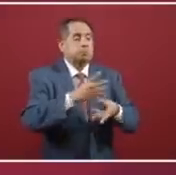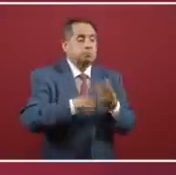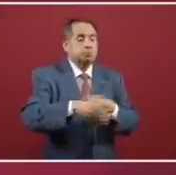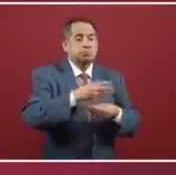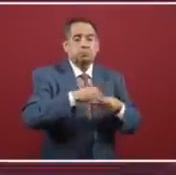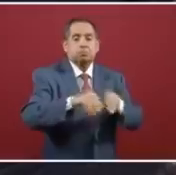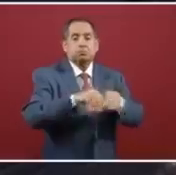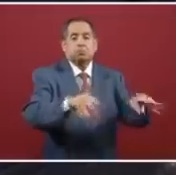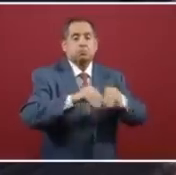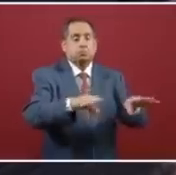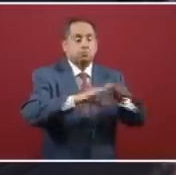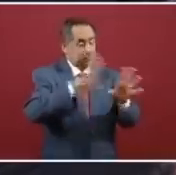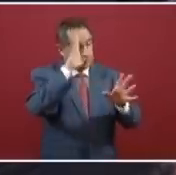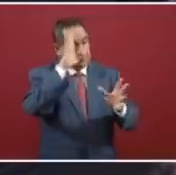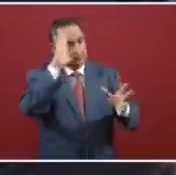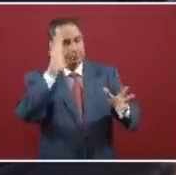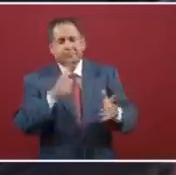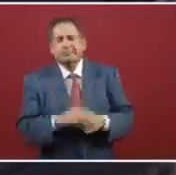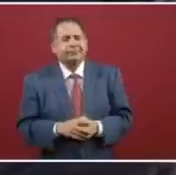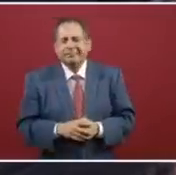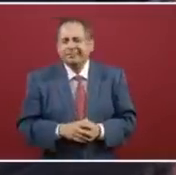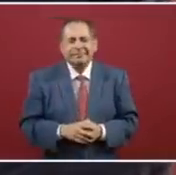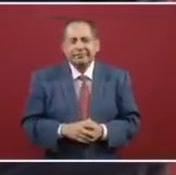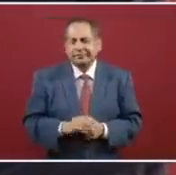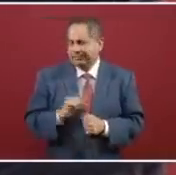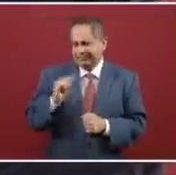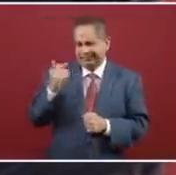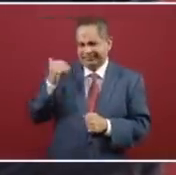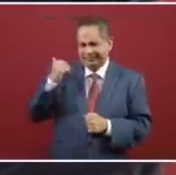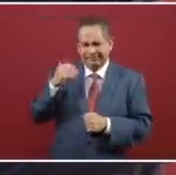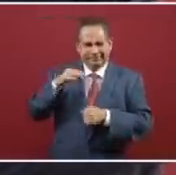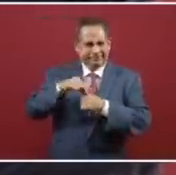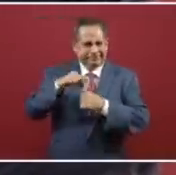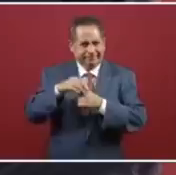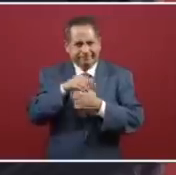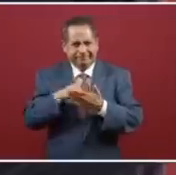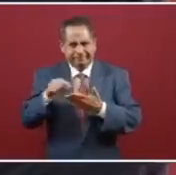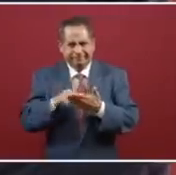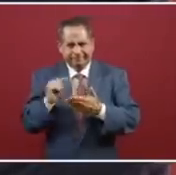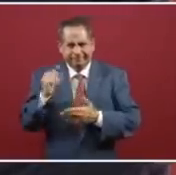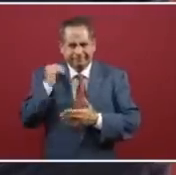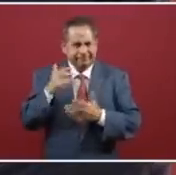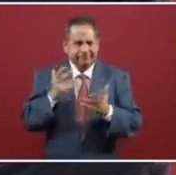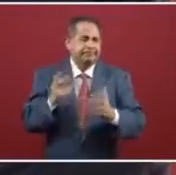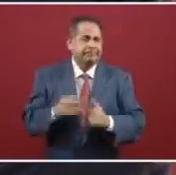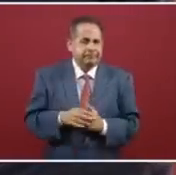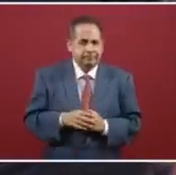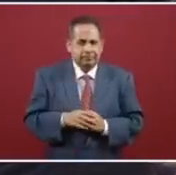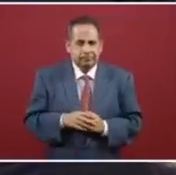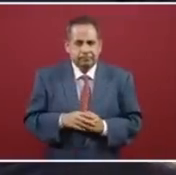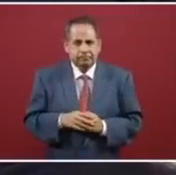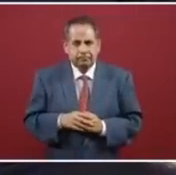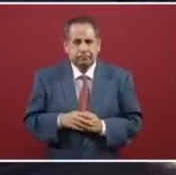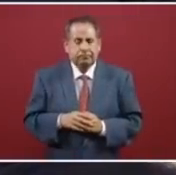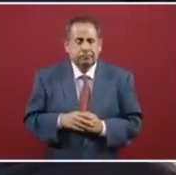ahora que hubo una elección hace poquito este